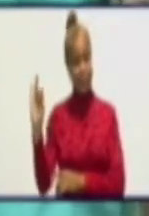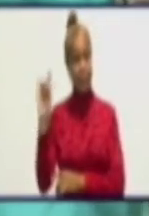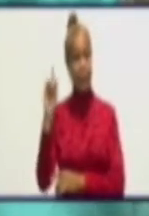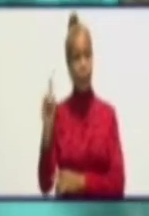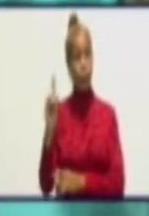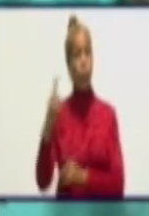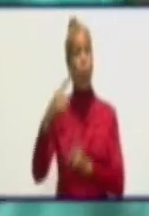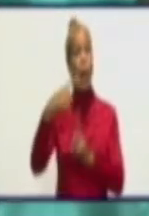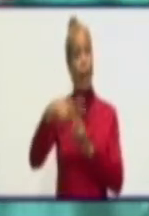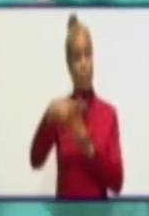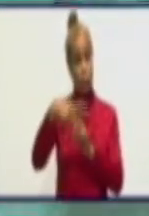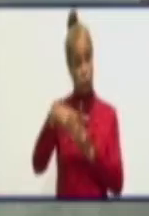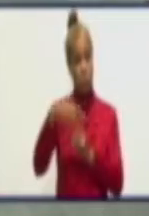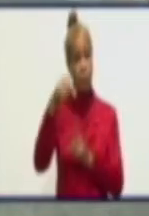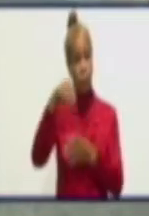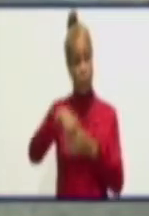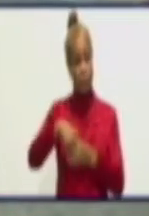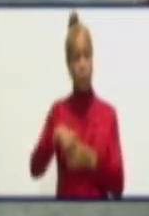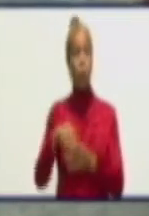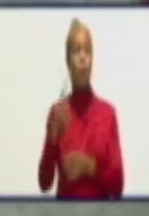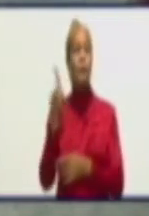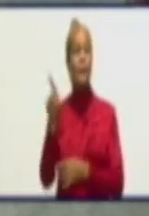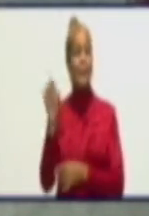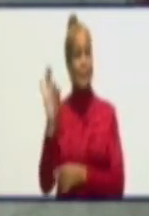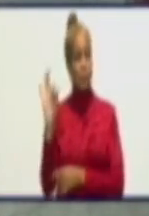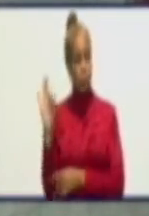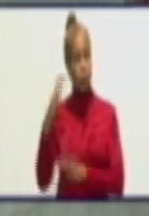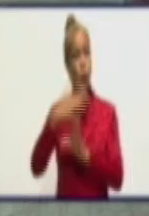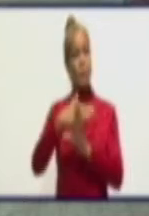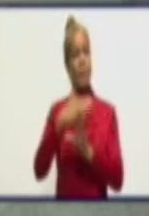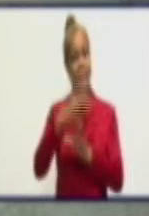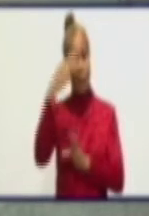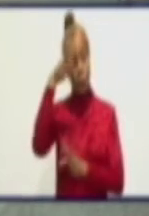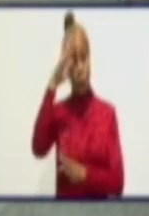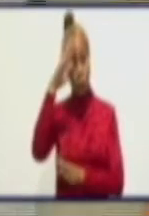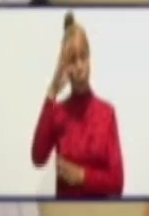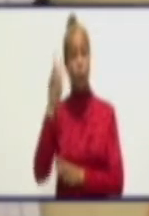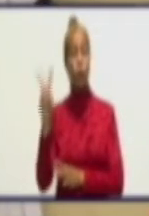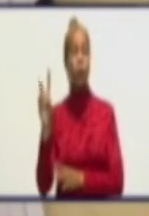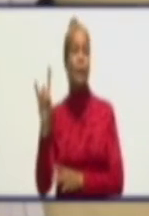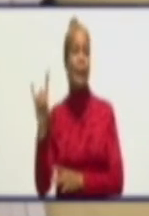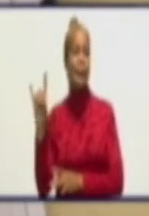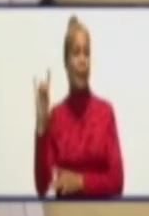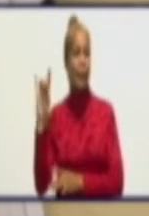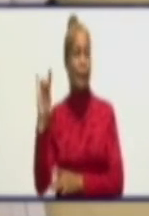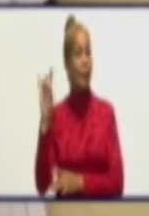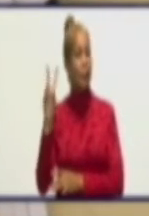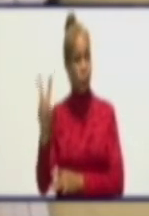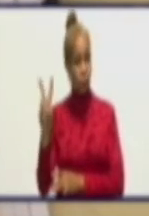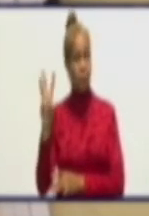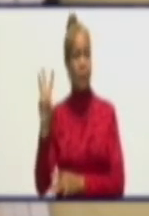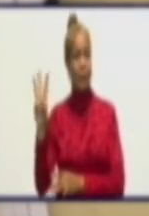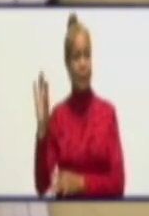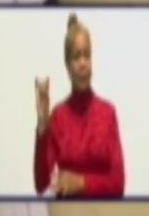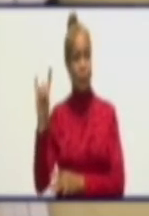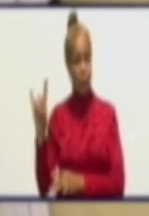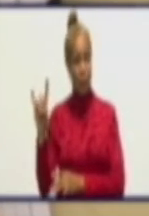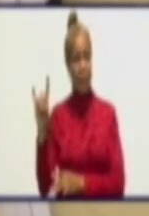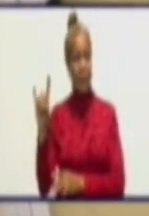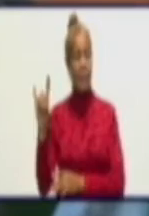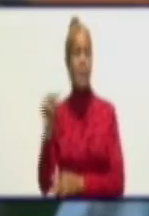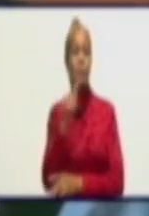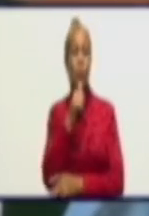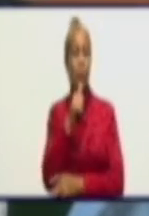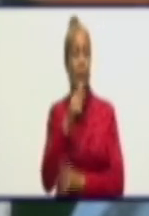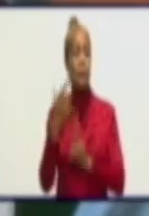provincia, 18 en Santiago de Cuba, 219 sospechosos y 712 contactos, y se